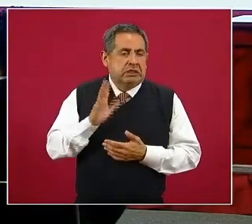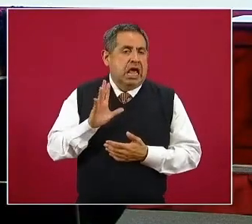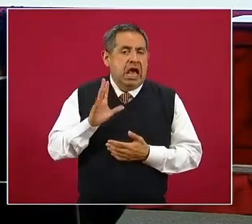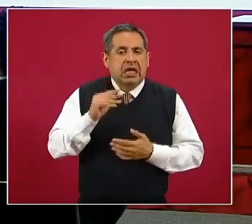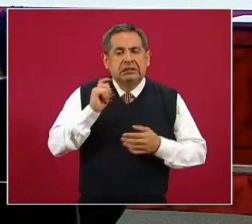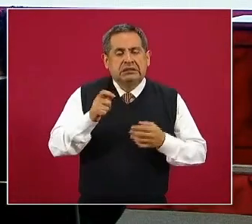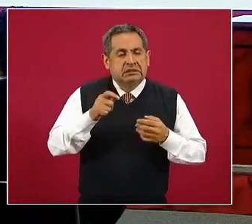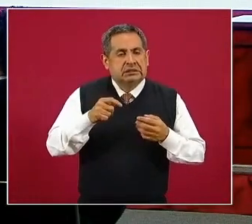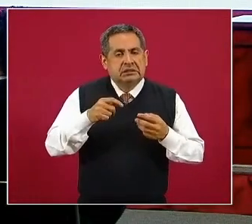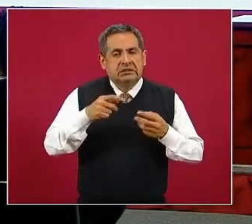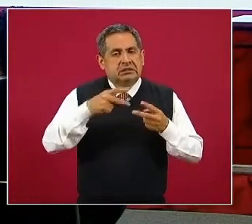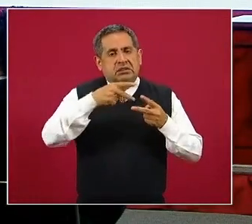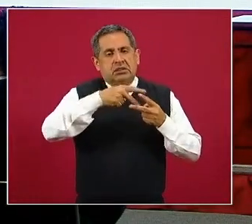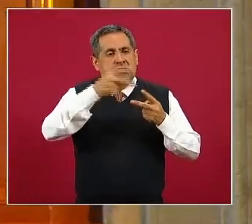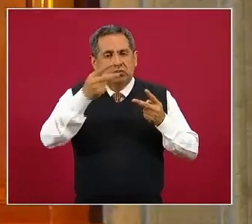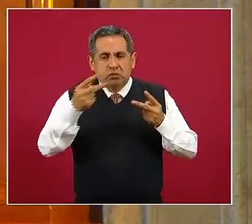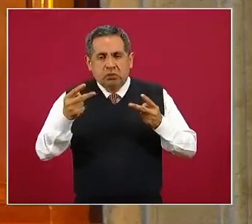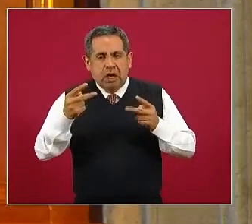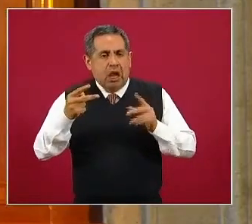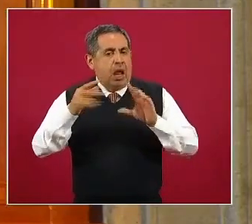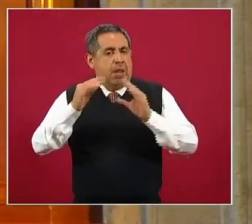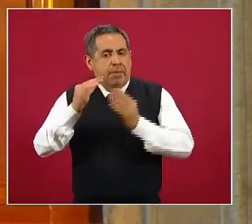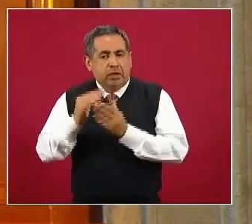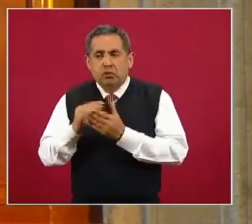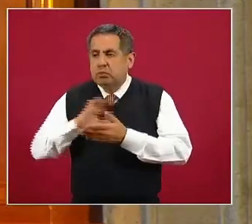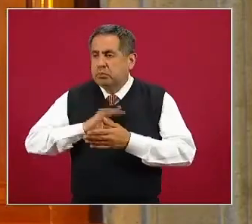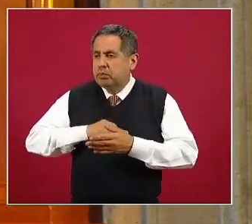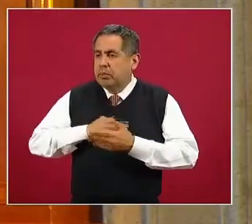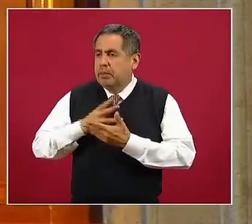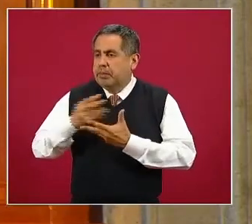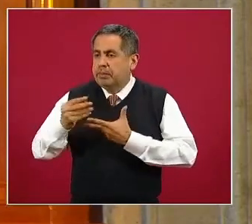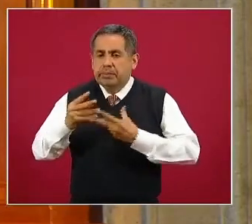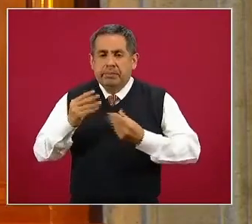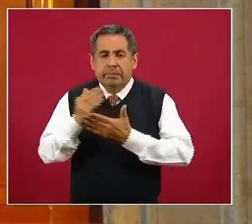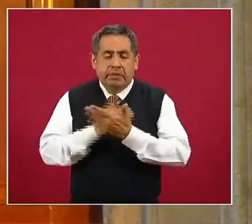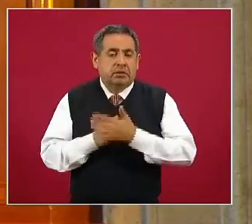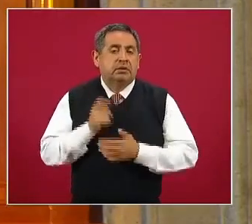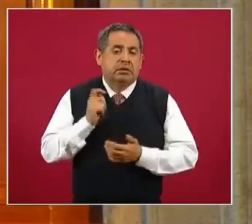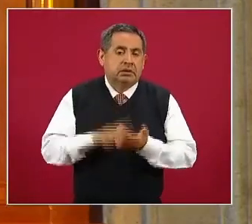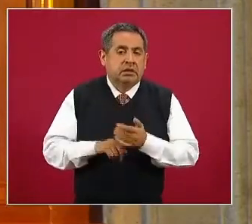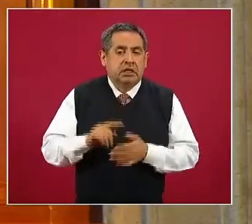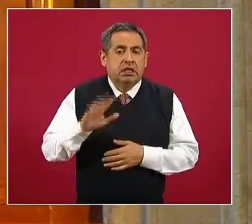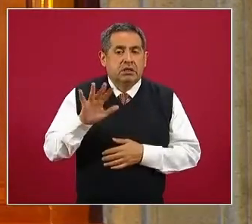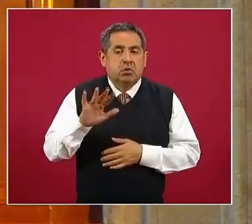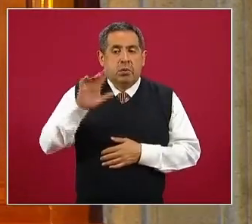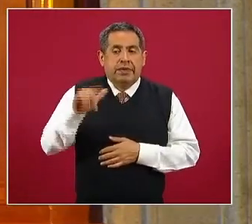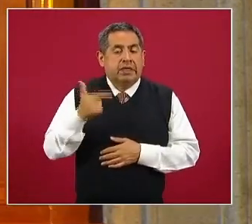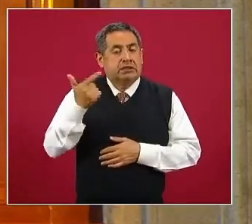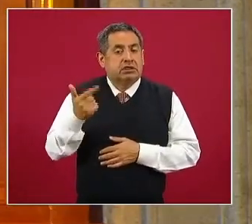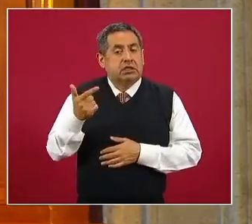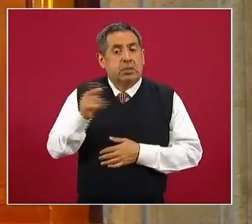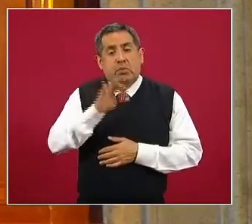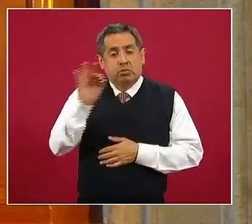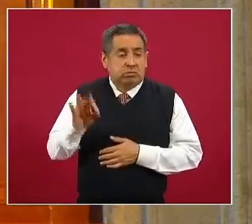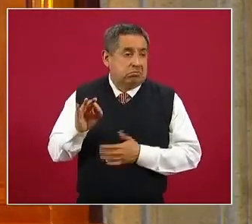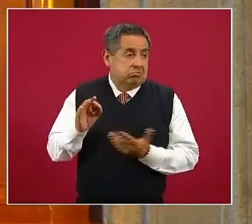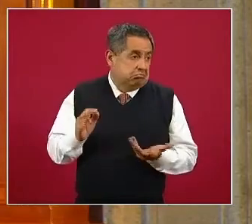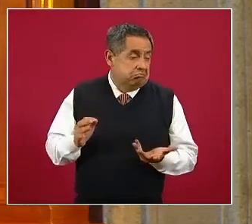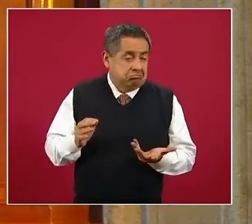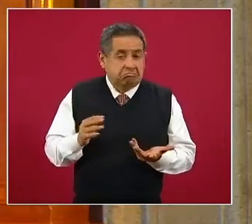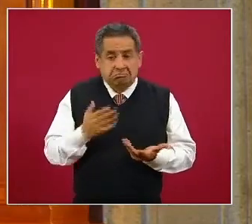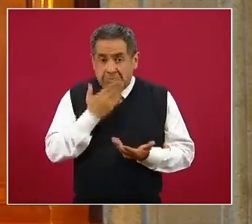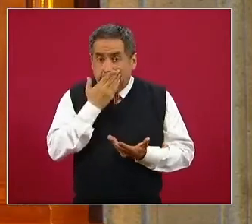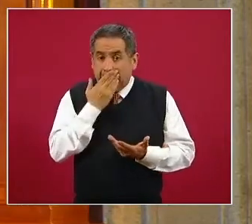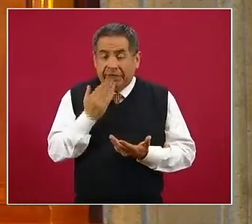disminución en la transmisión y en la presentación de estos casos. Menos 57%, también un nivel bastante